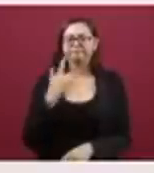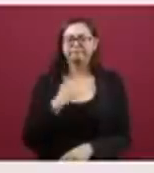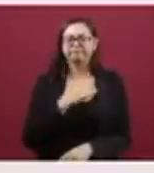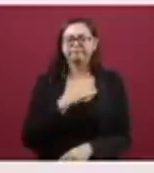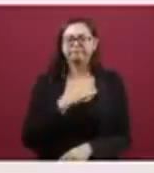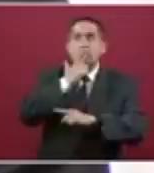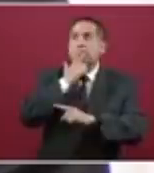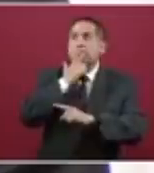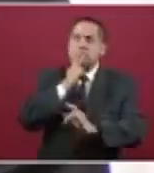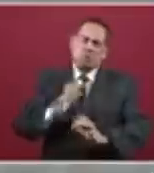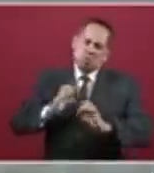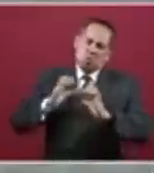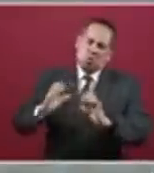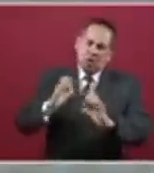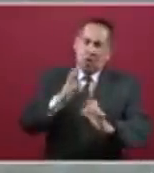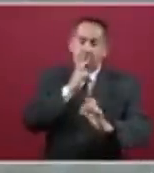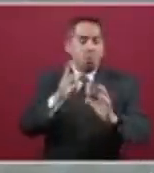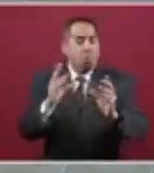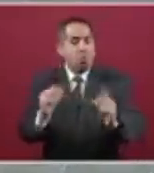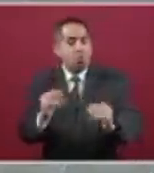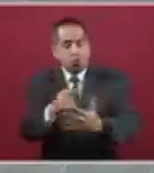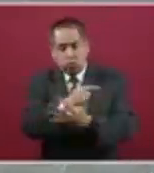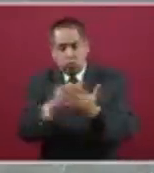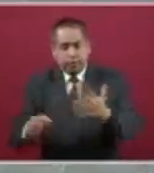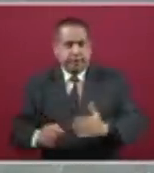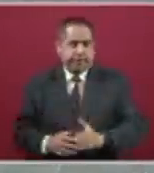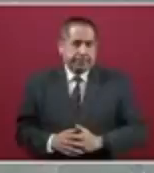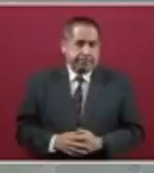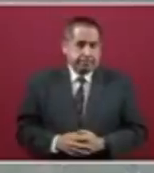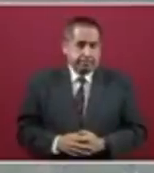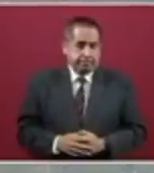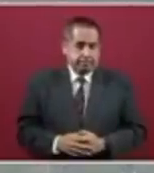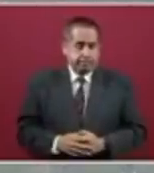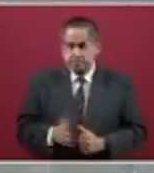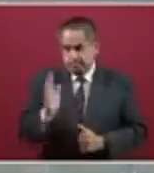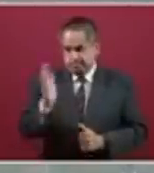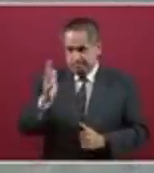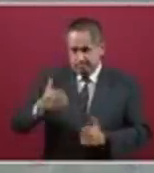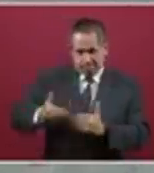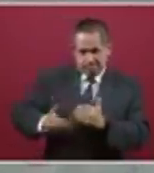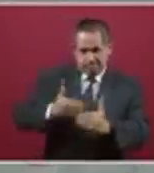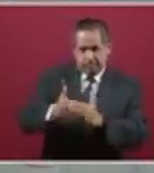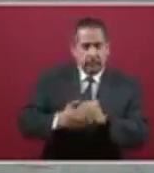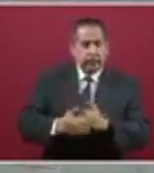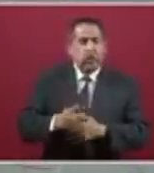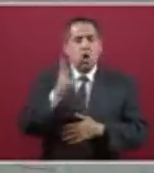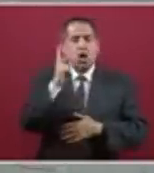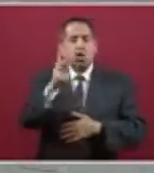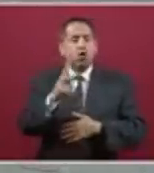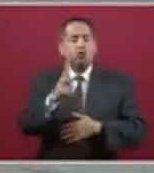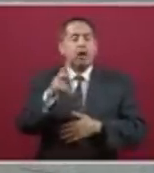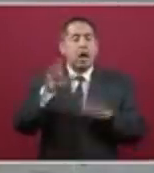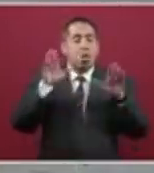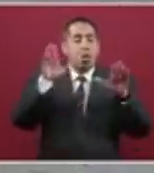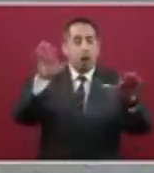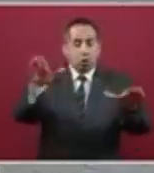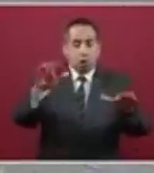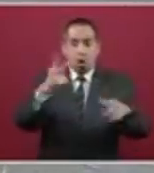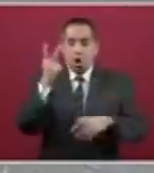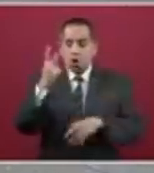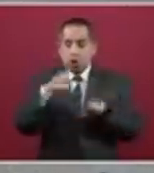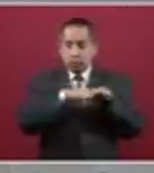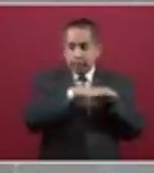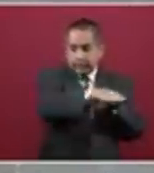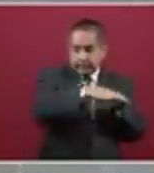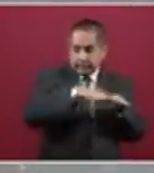la mejor decisión. Hemos avanzado en el proyecto de construir dos pistas en el aeropuerto de